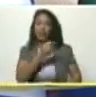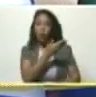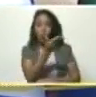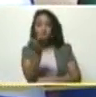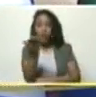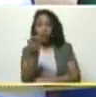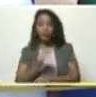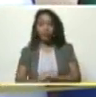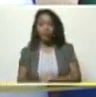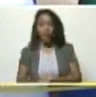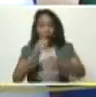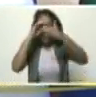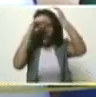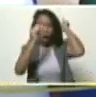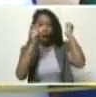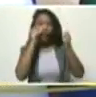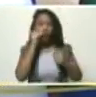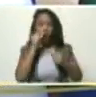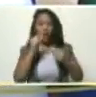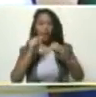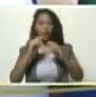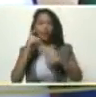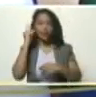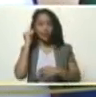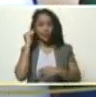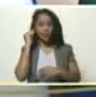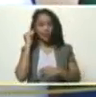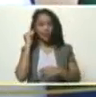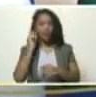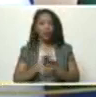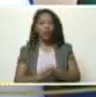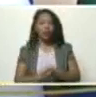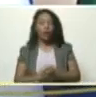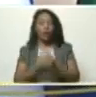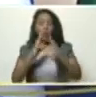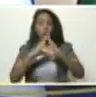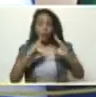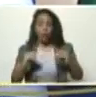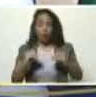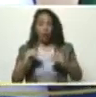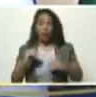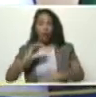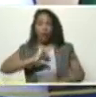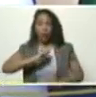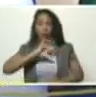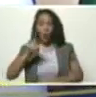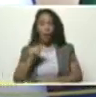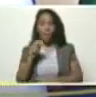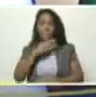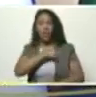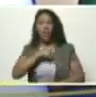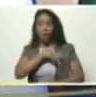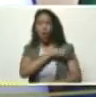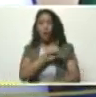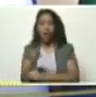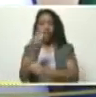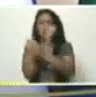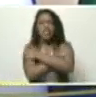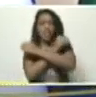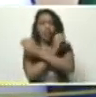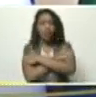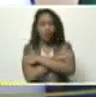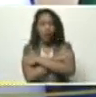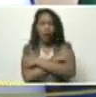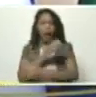usted, embajadora Yaosca, embajador Joseph, misión cumplida. Felicitaciones,